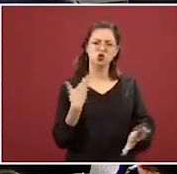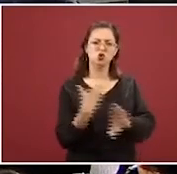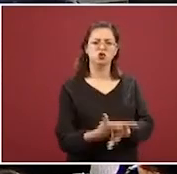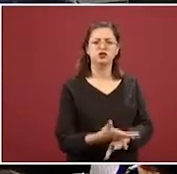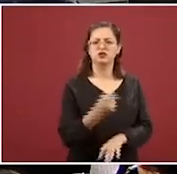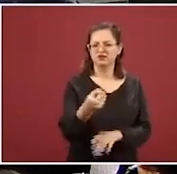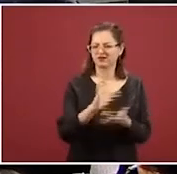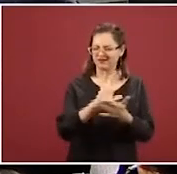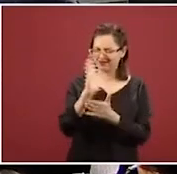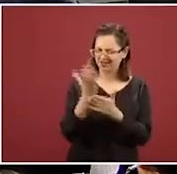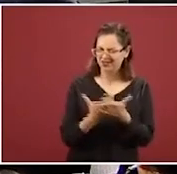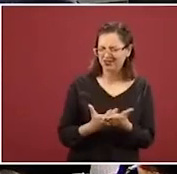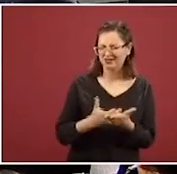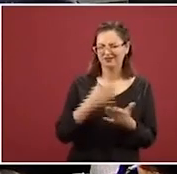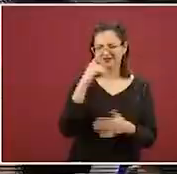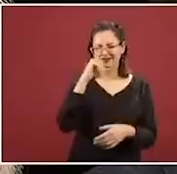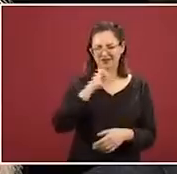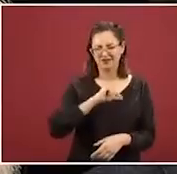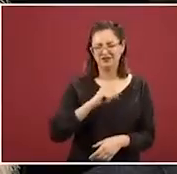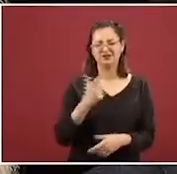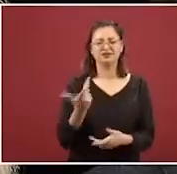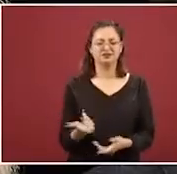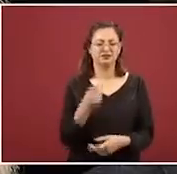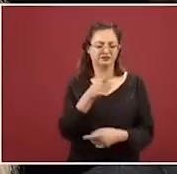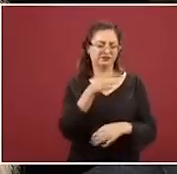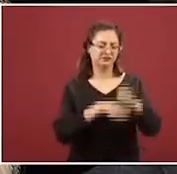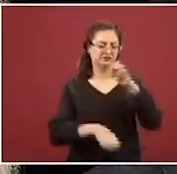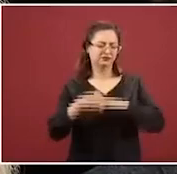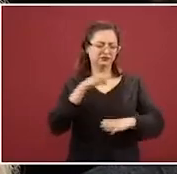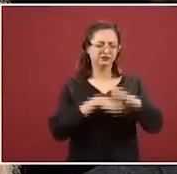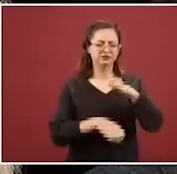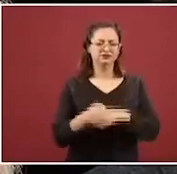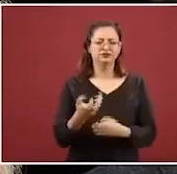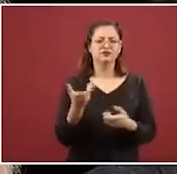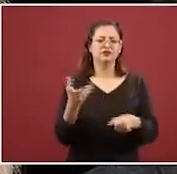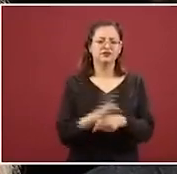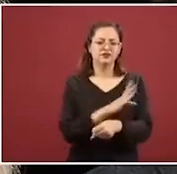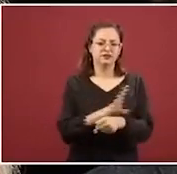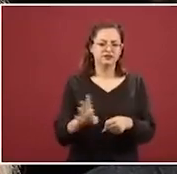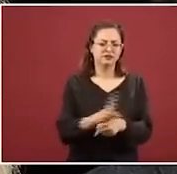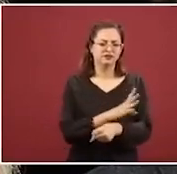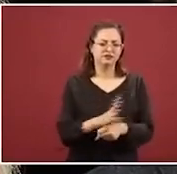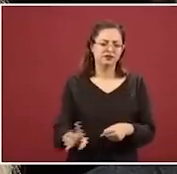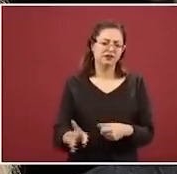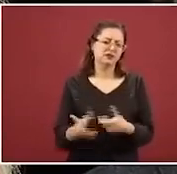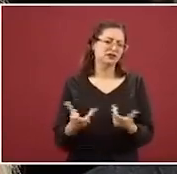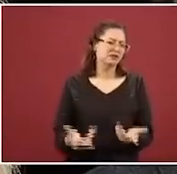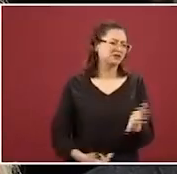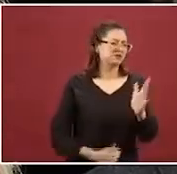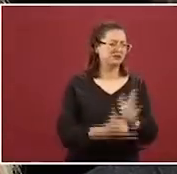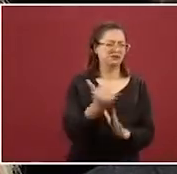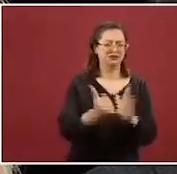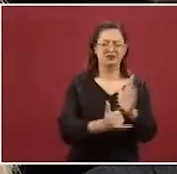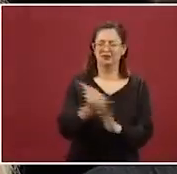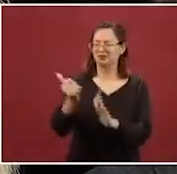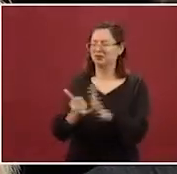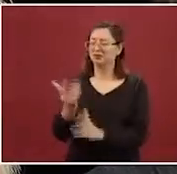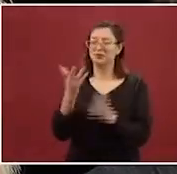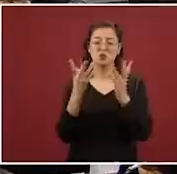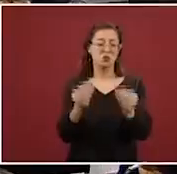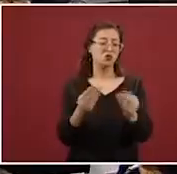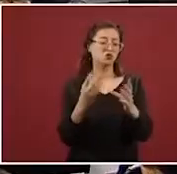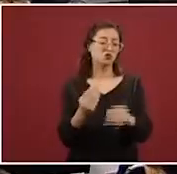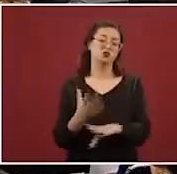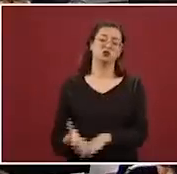de contrataciones y con este empresario que fue beneficiario de muchas obras en el sexenio pasado.